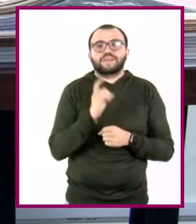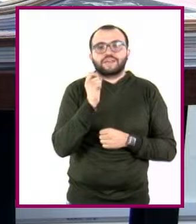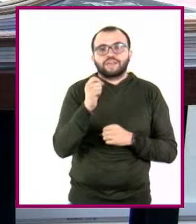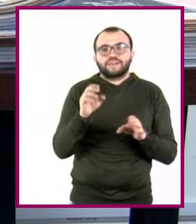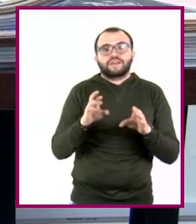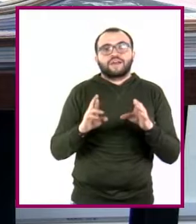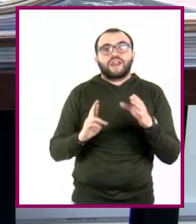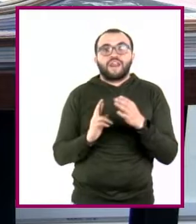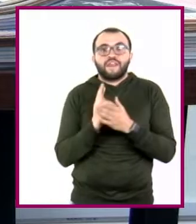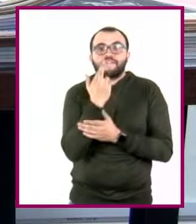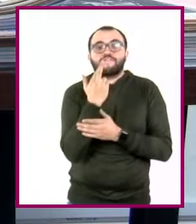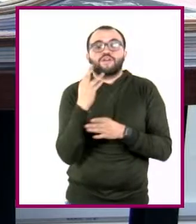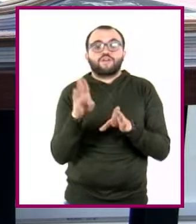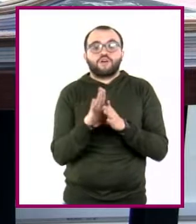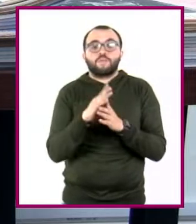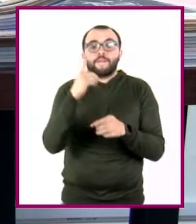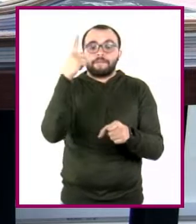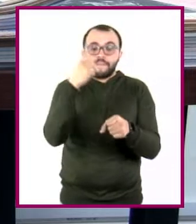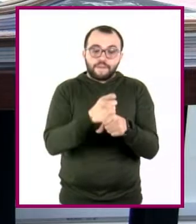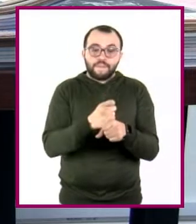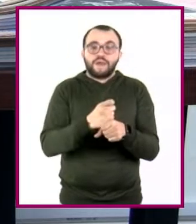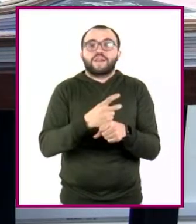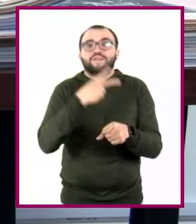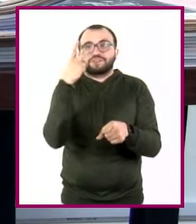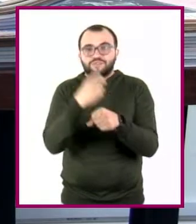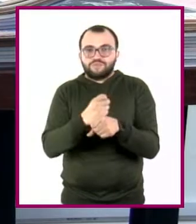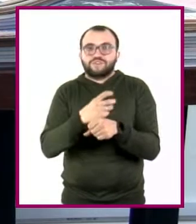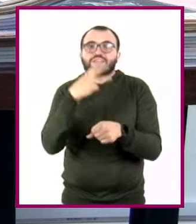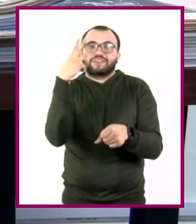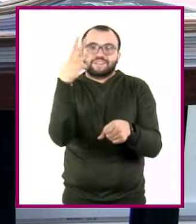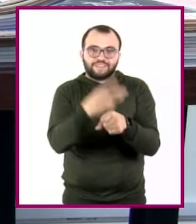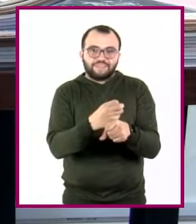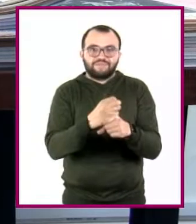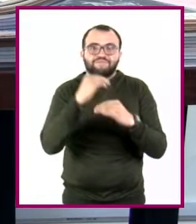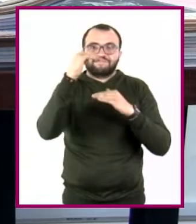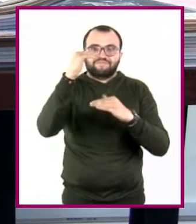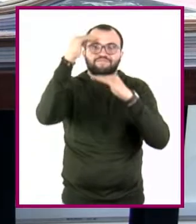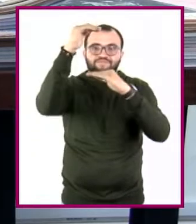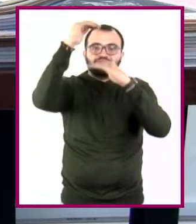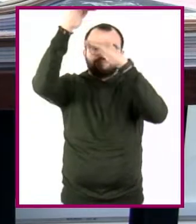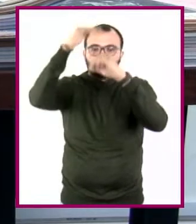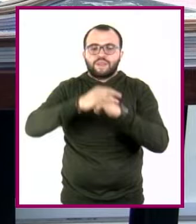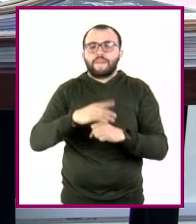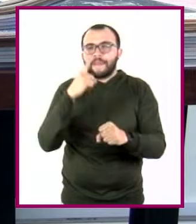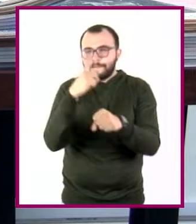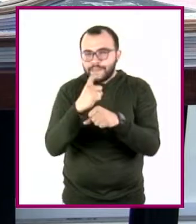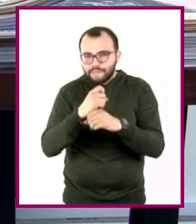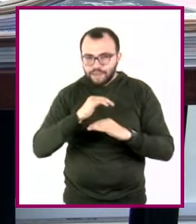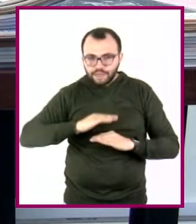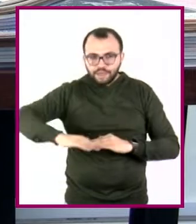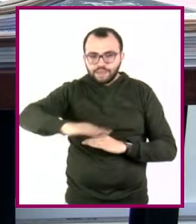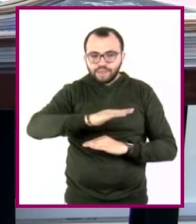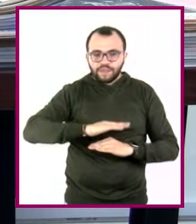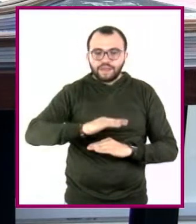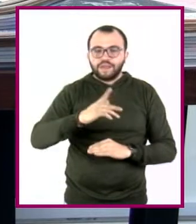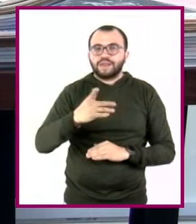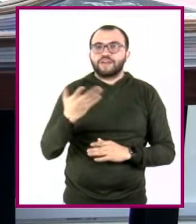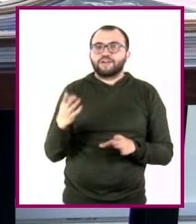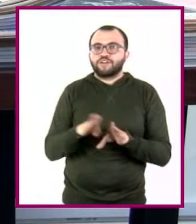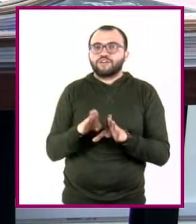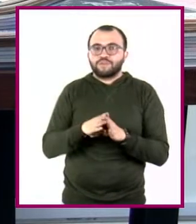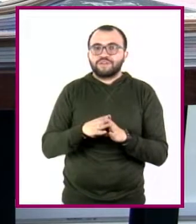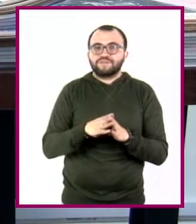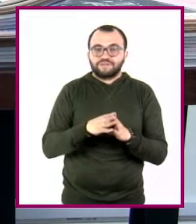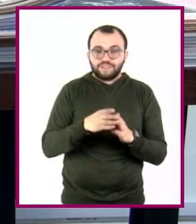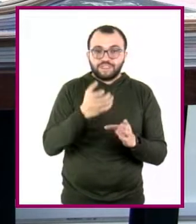las reformas de primera, segunda y tercera generación. Las reformas de primera generación hacen alusión a la